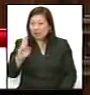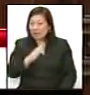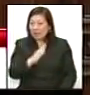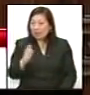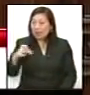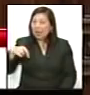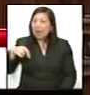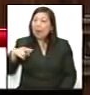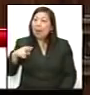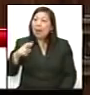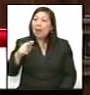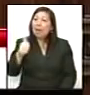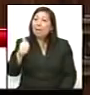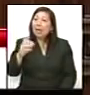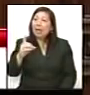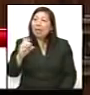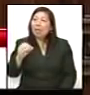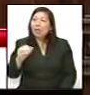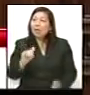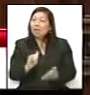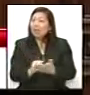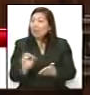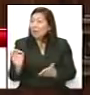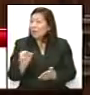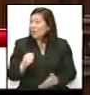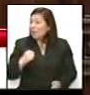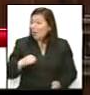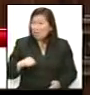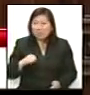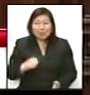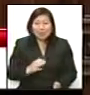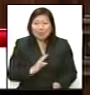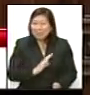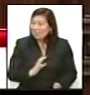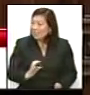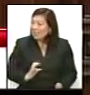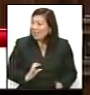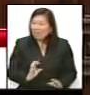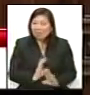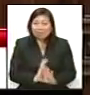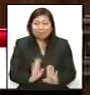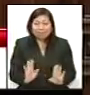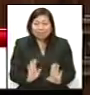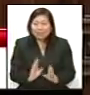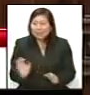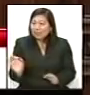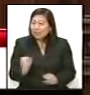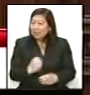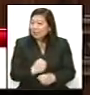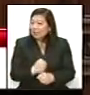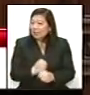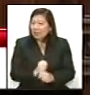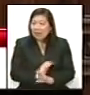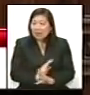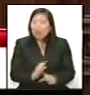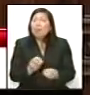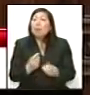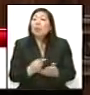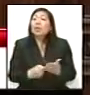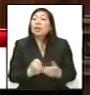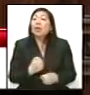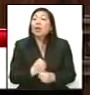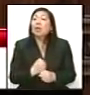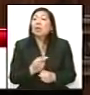tenía la peregrina tesis de que ninguna municipalidad ni el Estado podía ejecutar ninguna obra porque esa